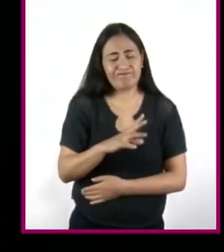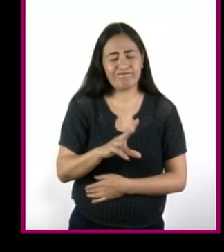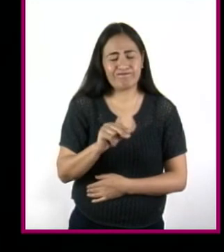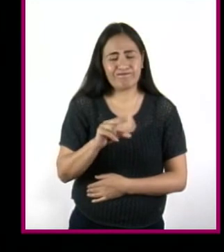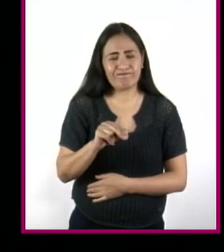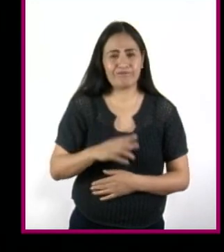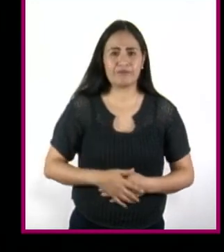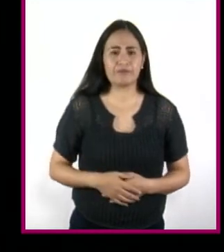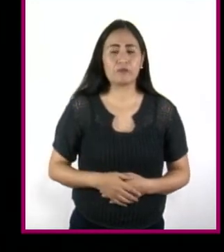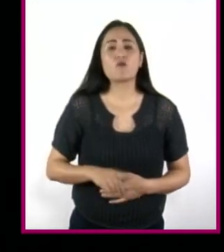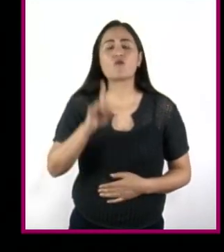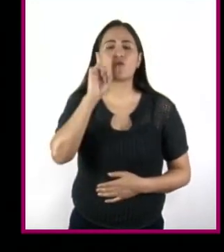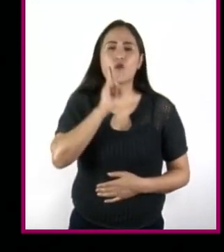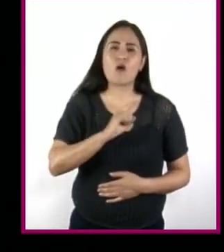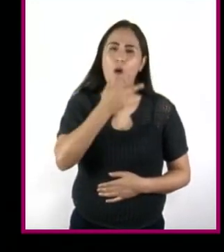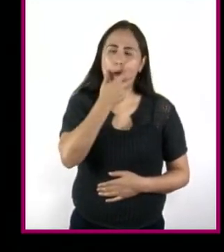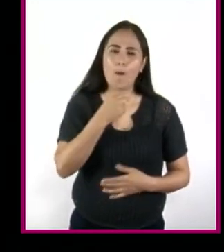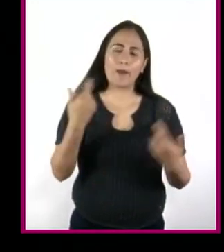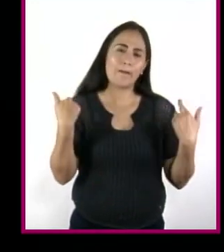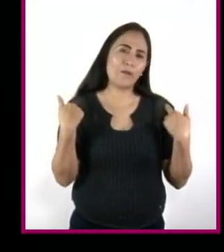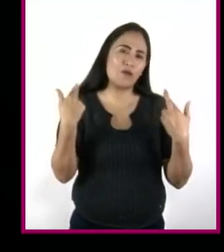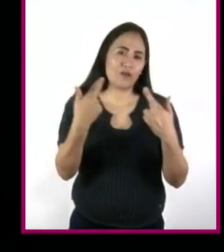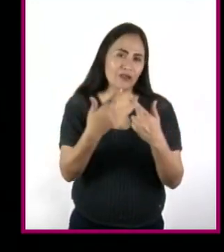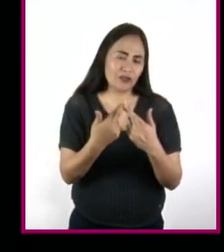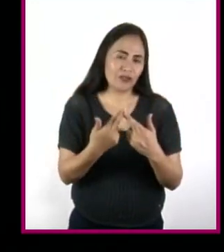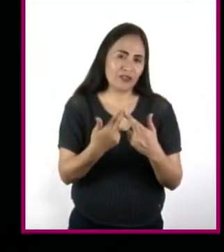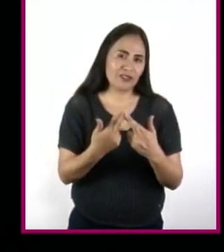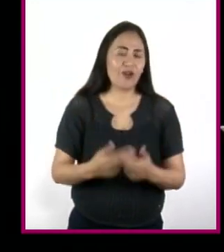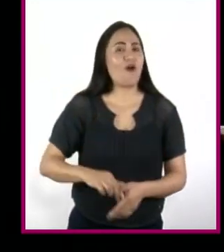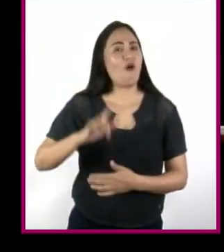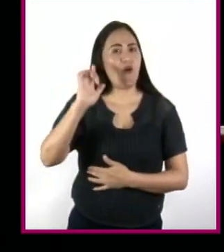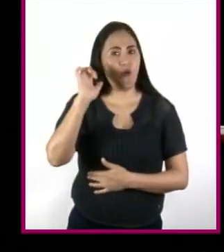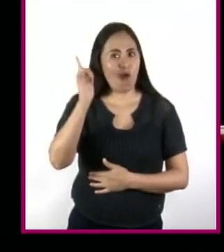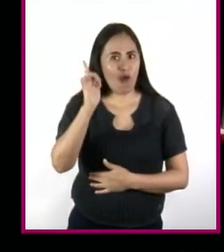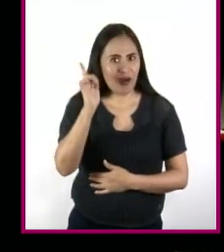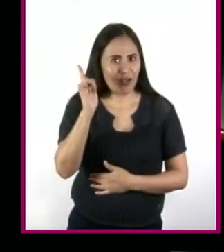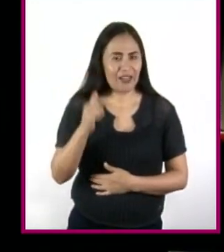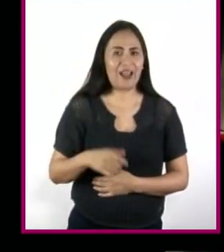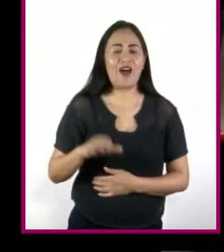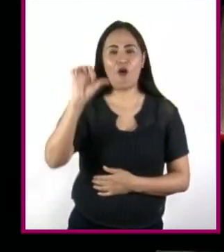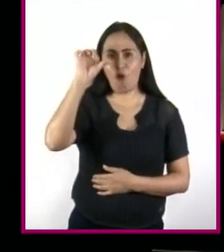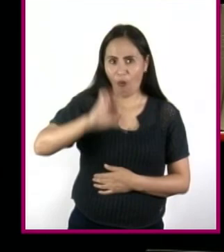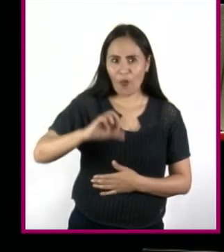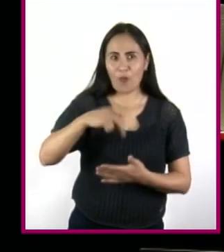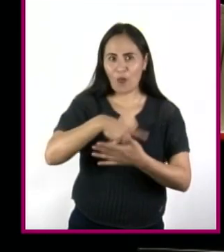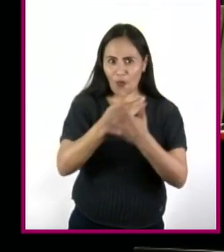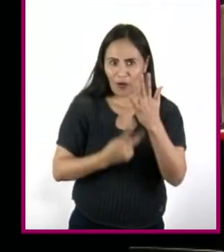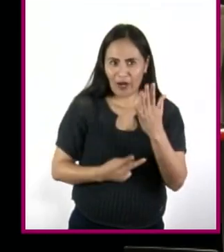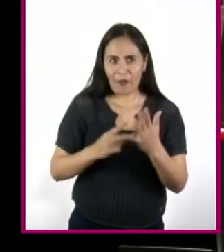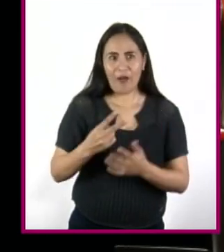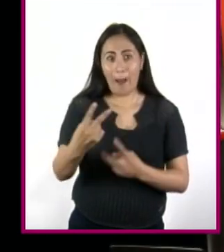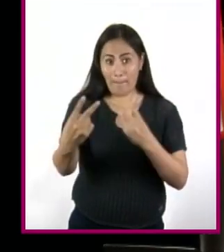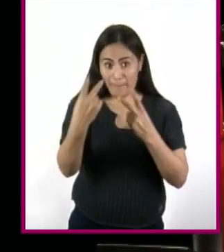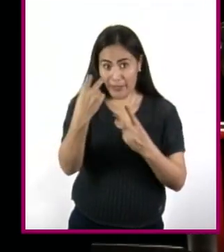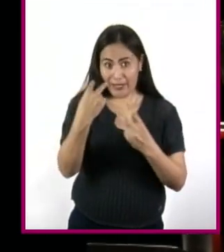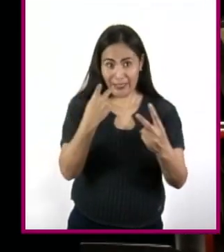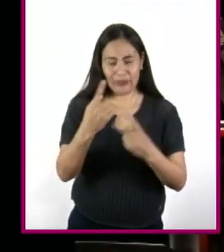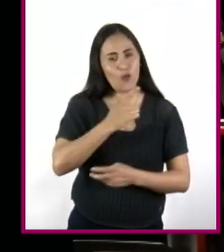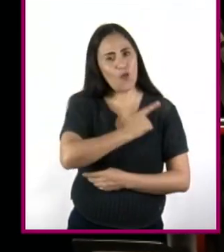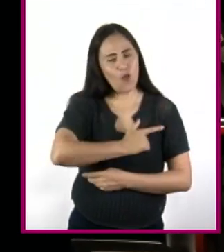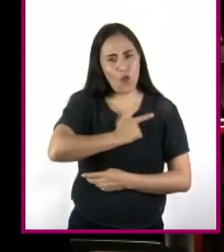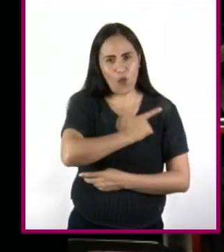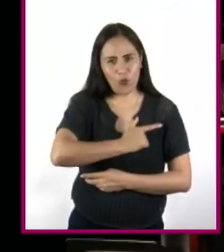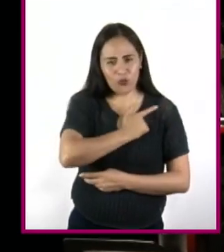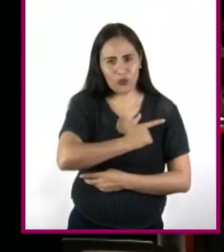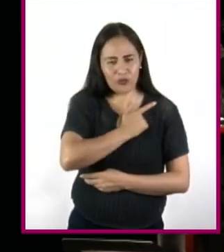Queridas profesoras y profesores, esperamos que hayan disfrutado mucho el episodio de hoy y confiamos en que puedan